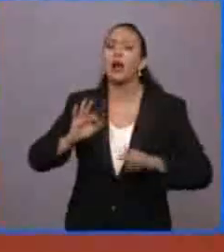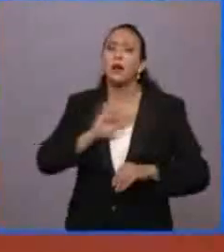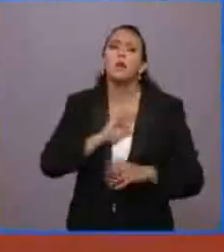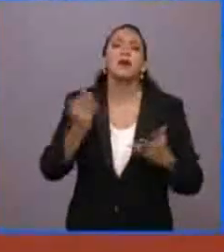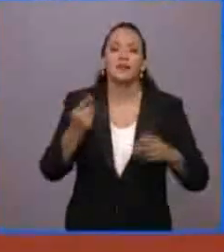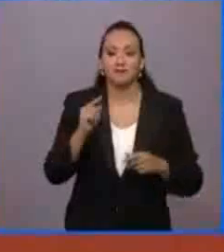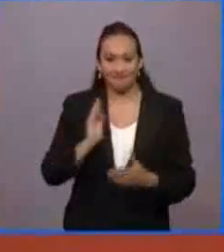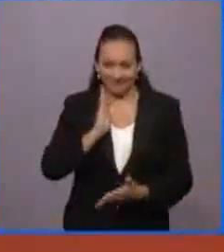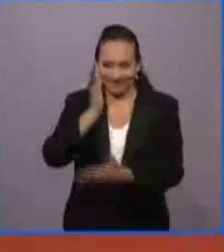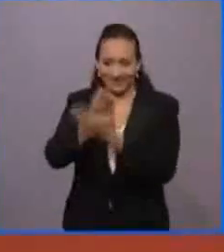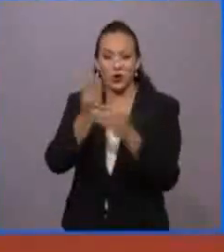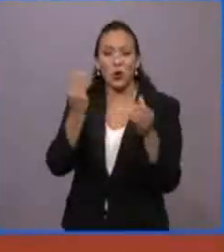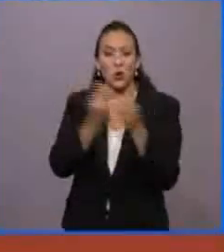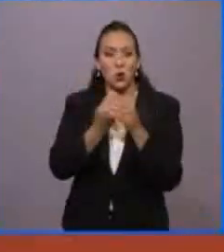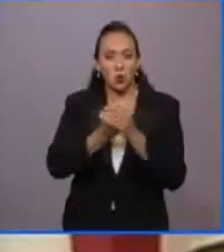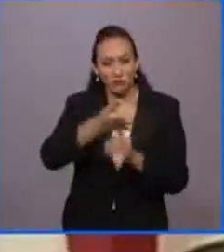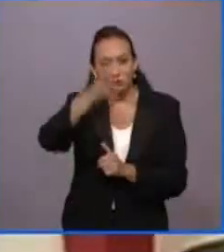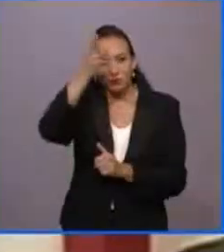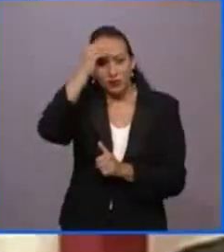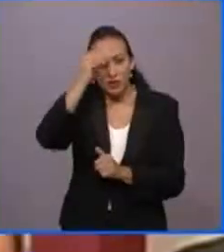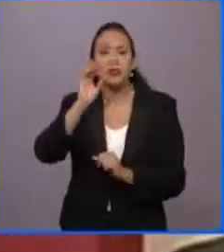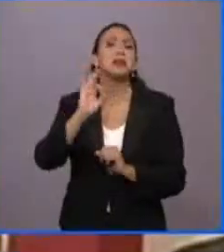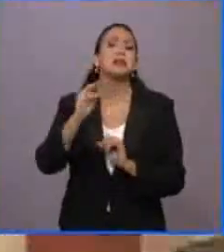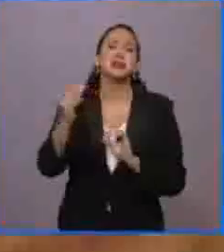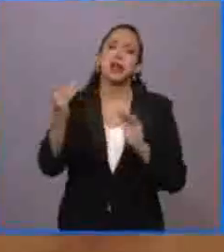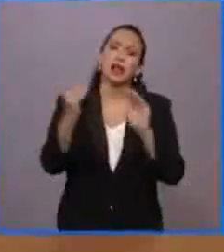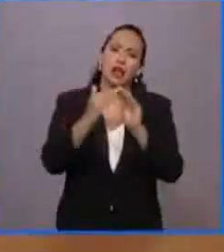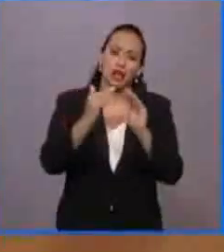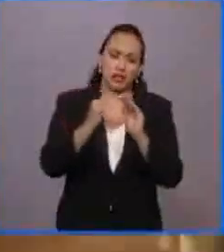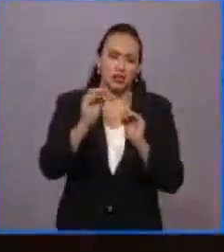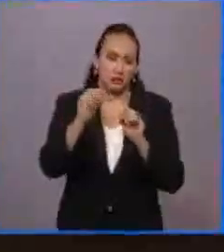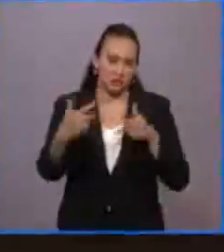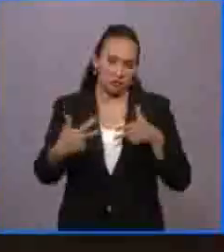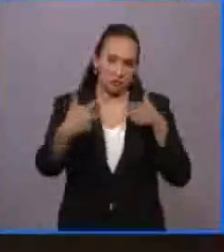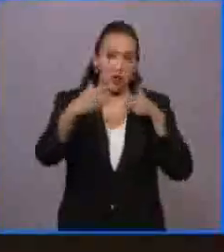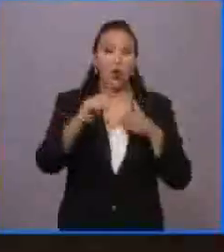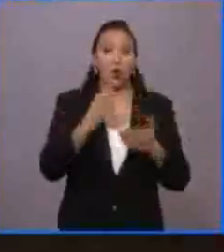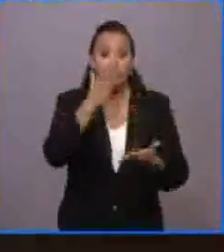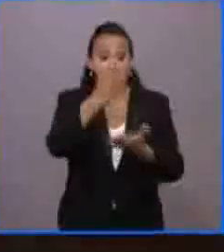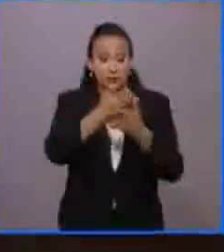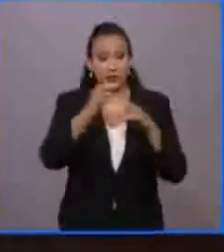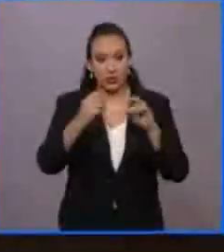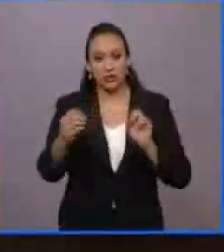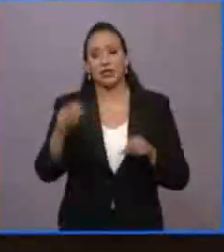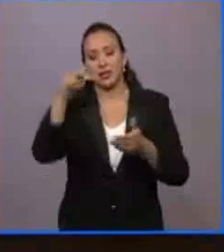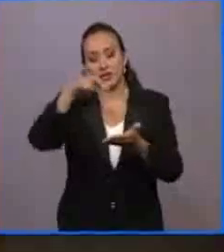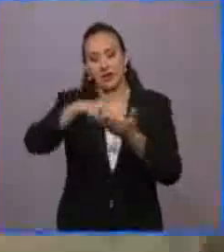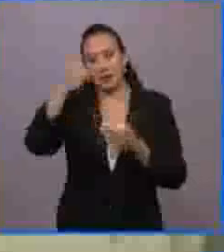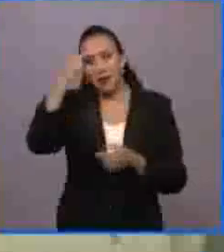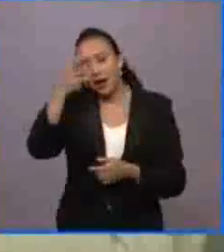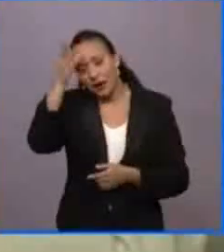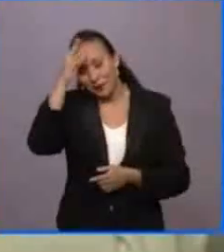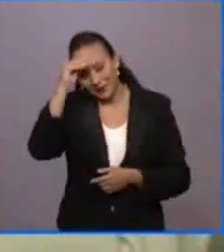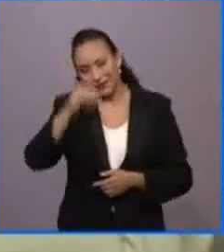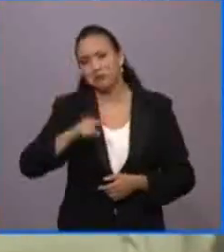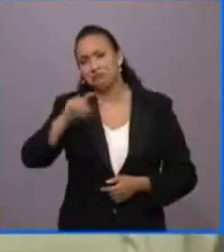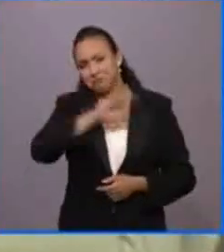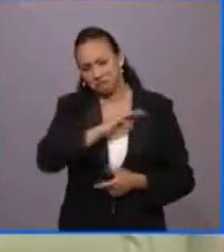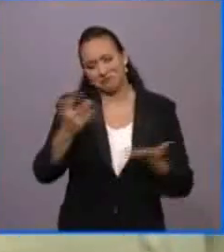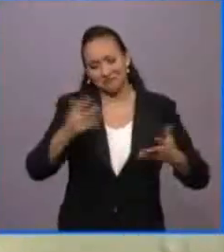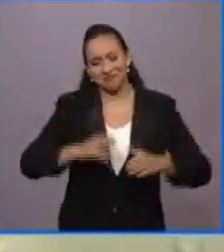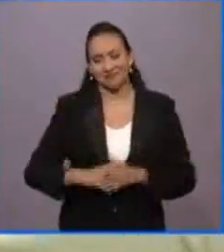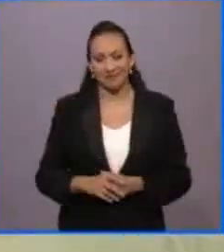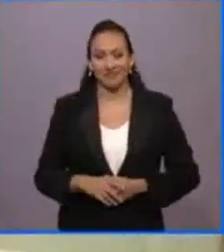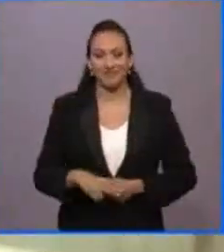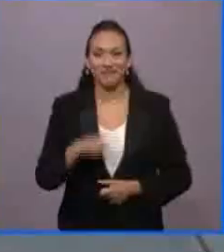realizar un curso de capacitación, presencial o virtual, para conocer sobre las funciones que habrán de realizar. Con información de José